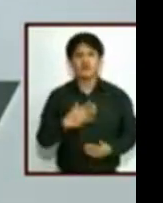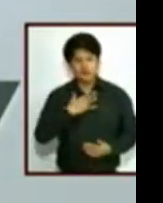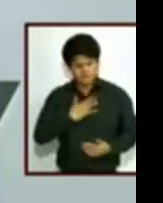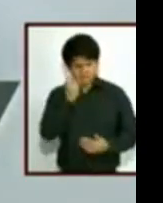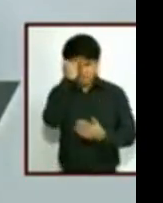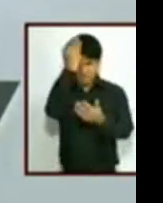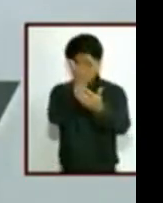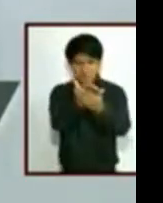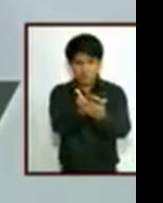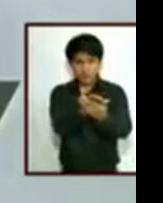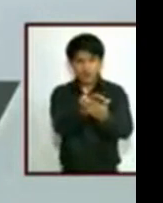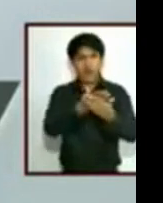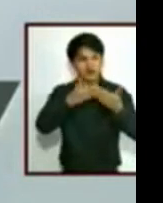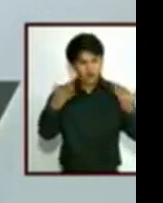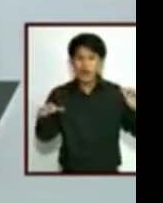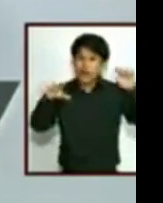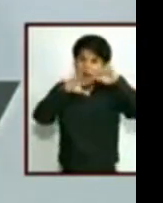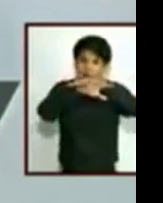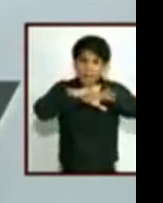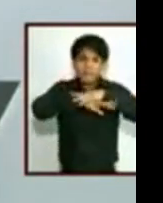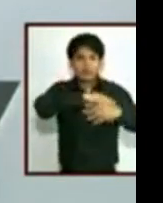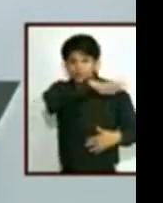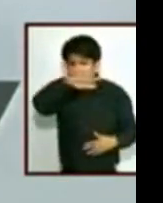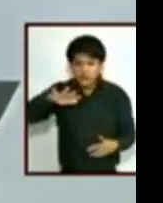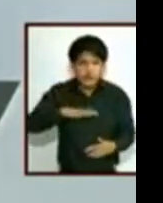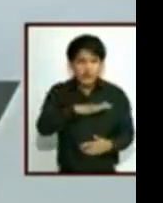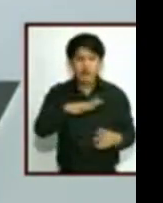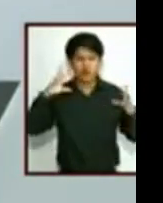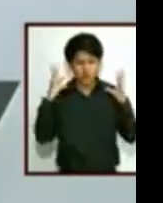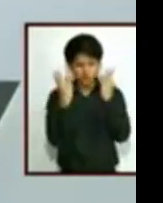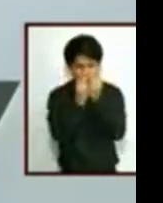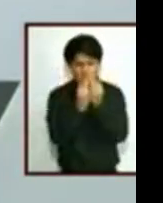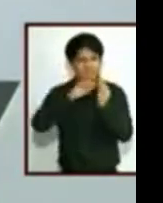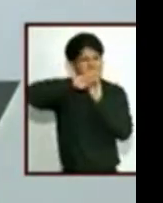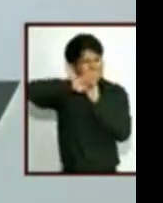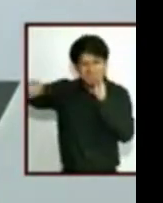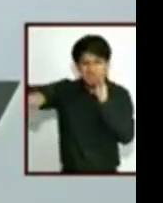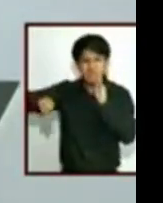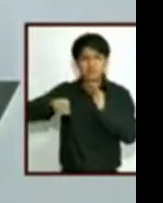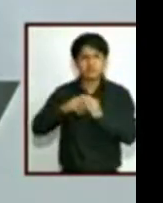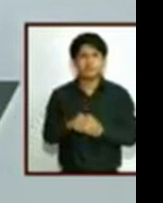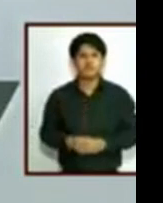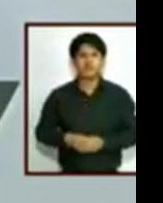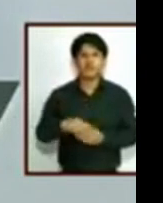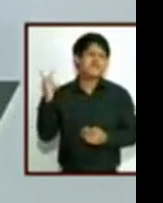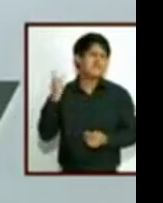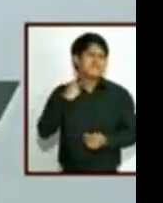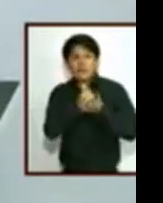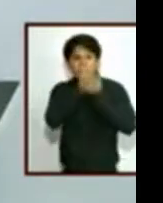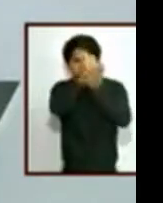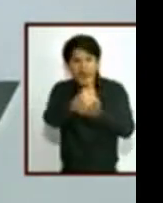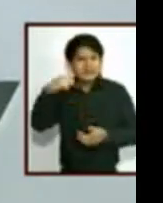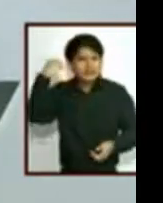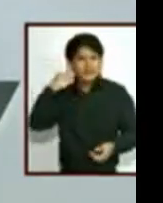planteando es un cambio generacional. Que vayamos juntos, que desterremos de una vez por todas la política